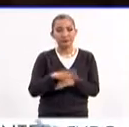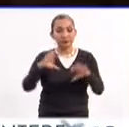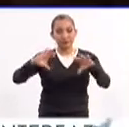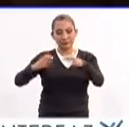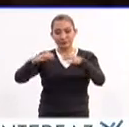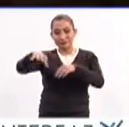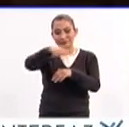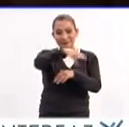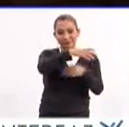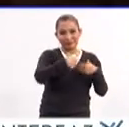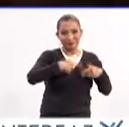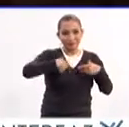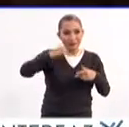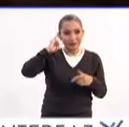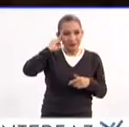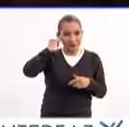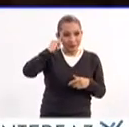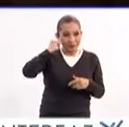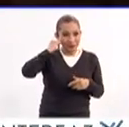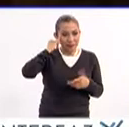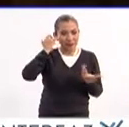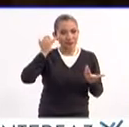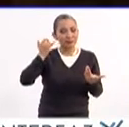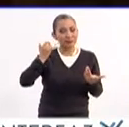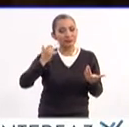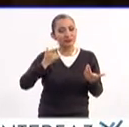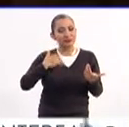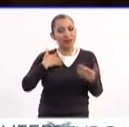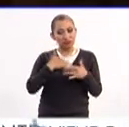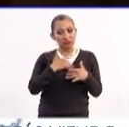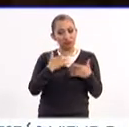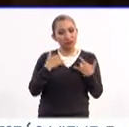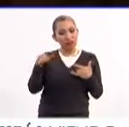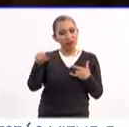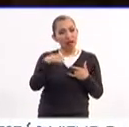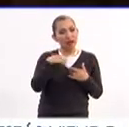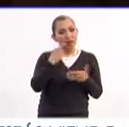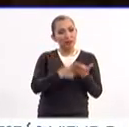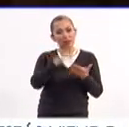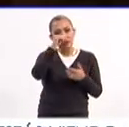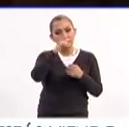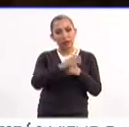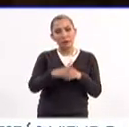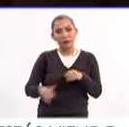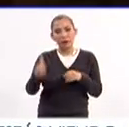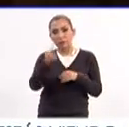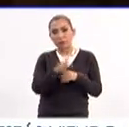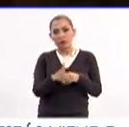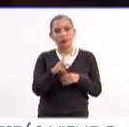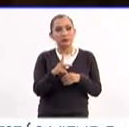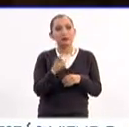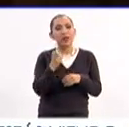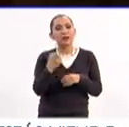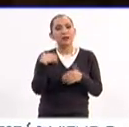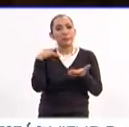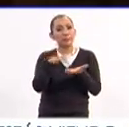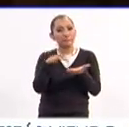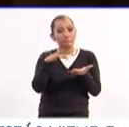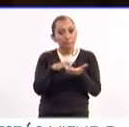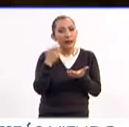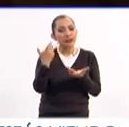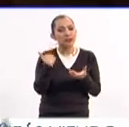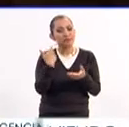las personas indígenas sientan desde ahora en la Secretaría de Pueblos ese apoyo, ¿no? Y